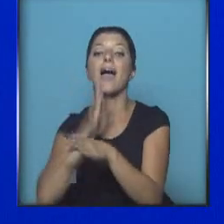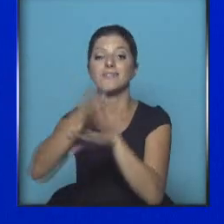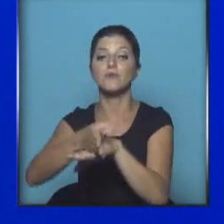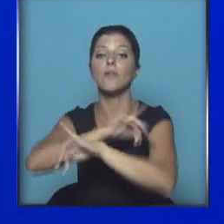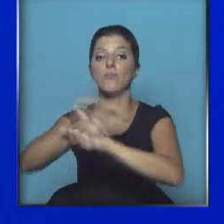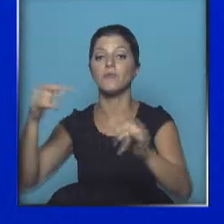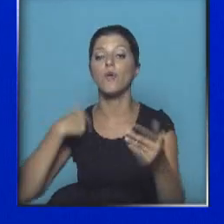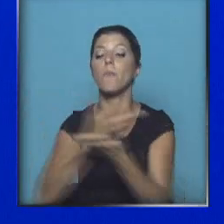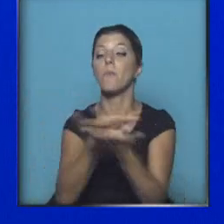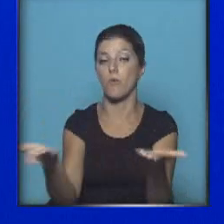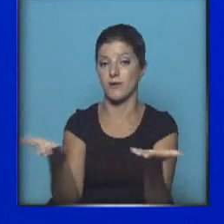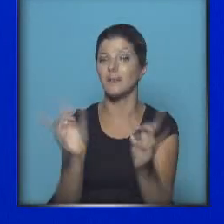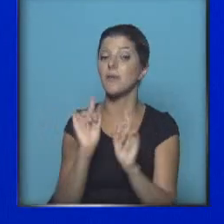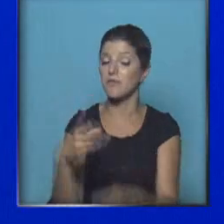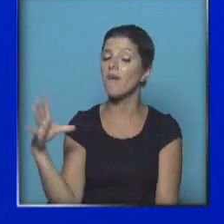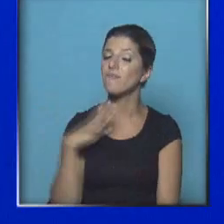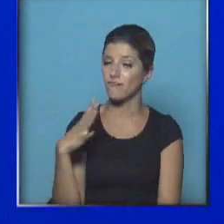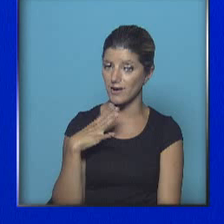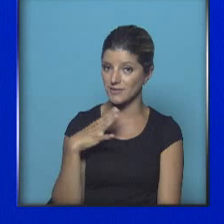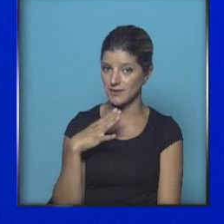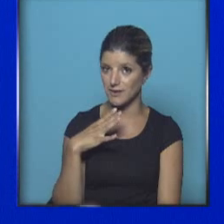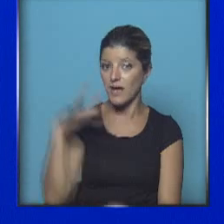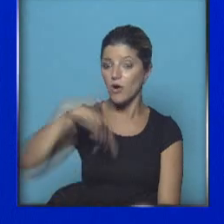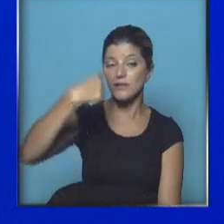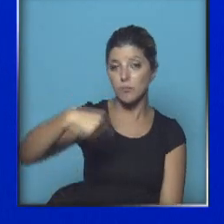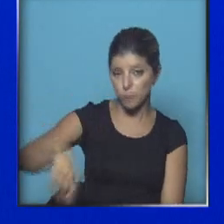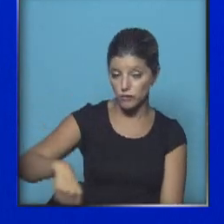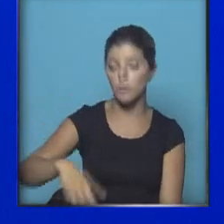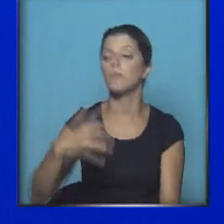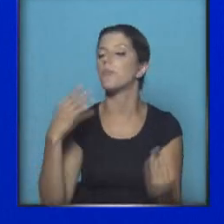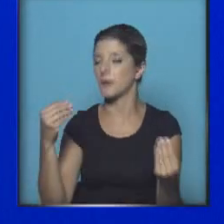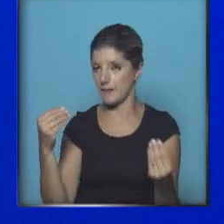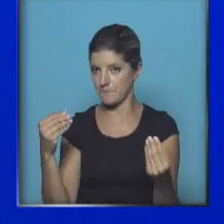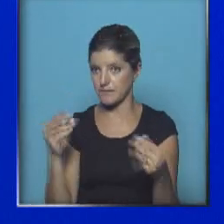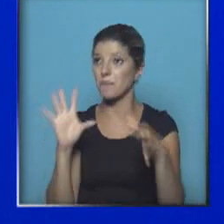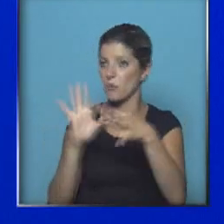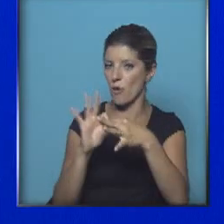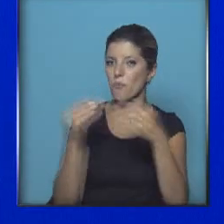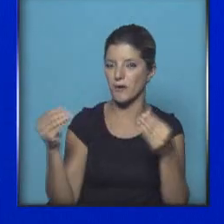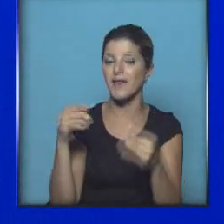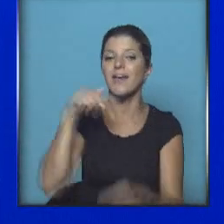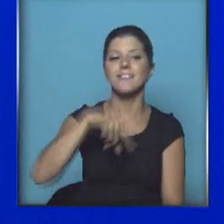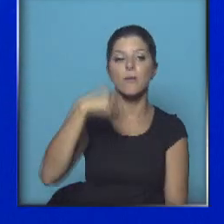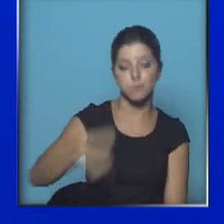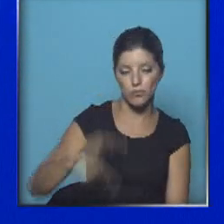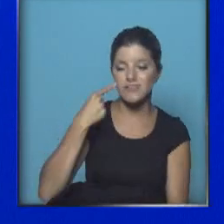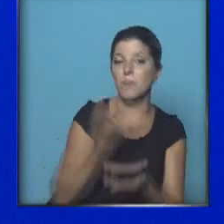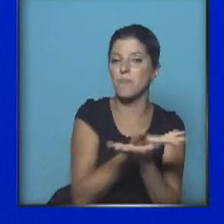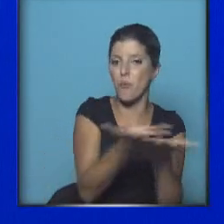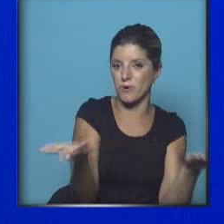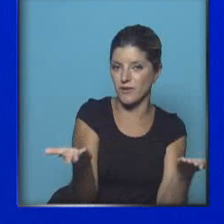información pública, que tiene que ver con todas estas cosas, porque digamos, esas cosas harían imposible el tipo